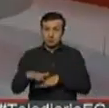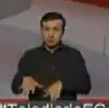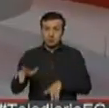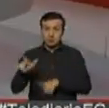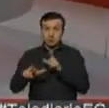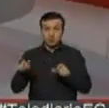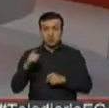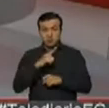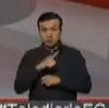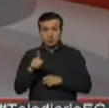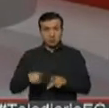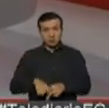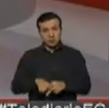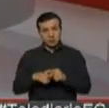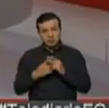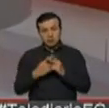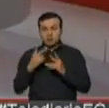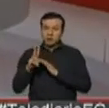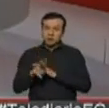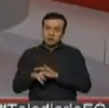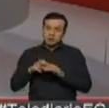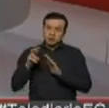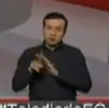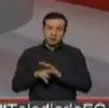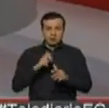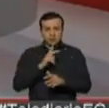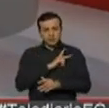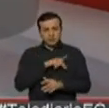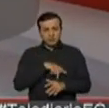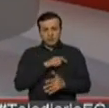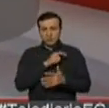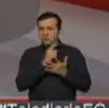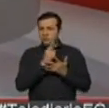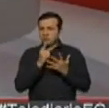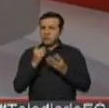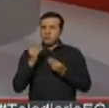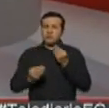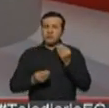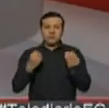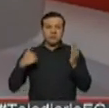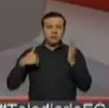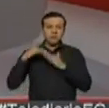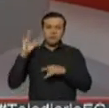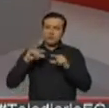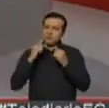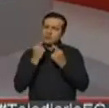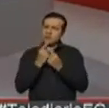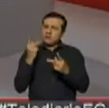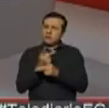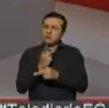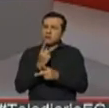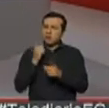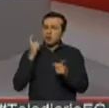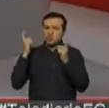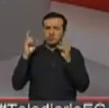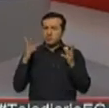pronto empezaron a realizar esta actividad, es que se crearon mafias. ¿Cómo se salió de